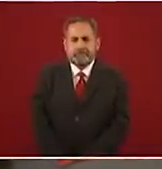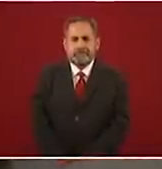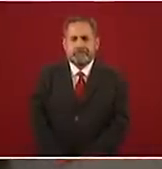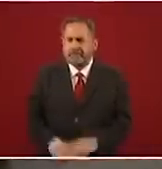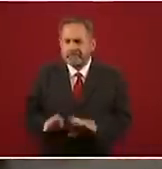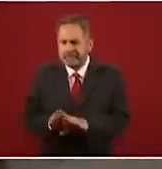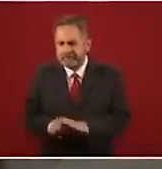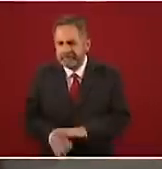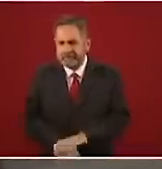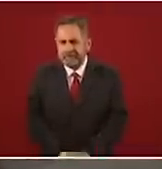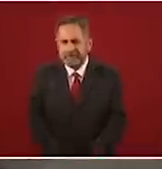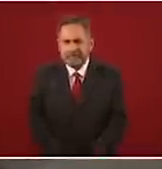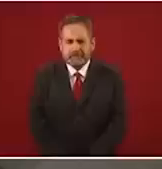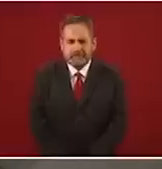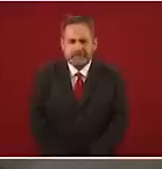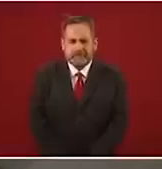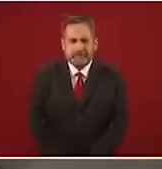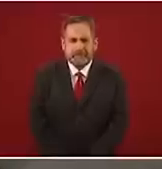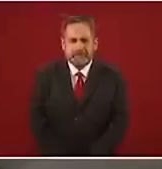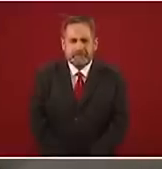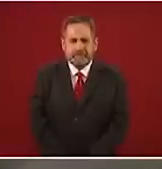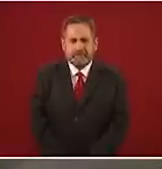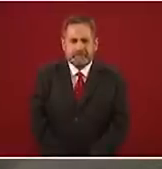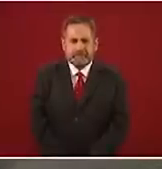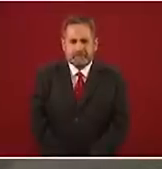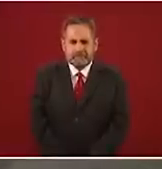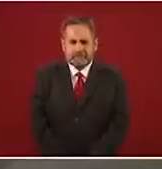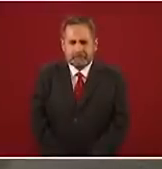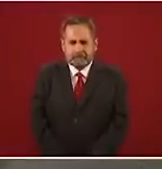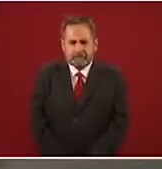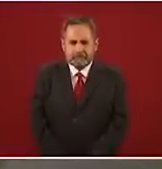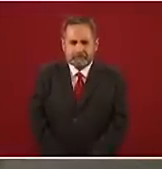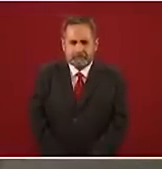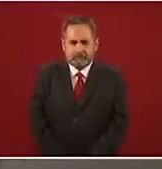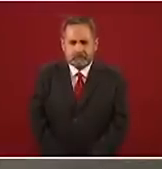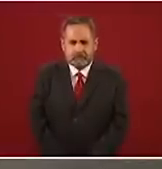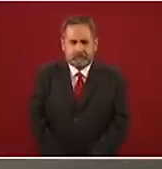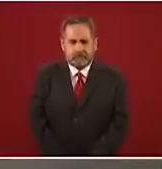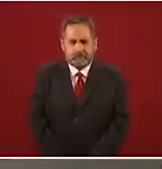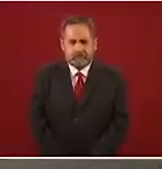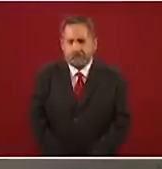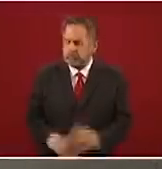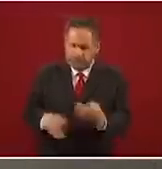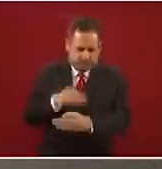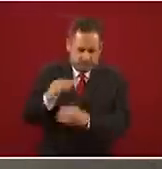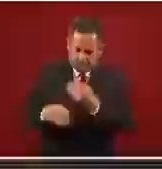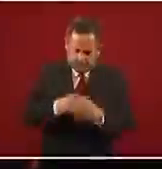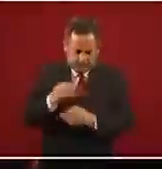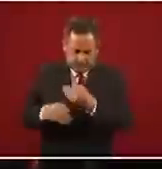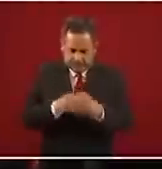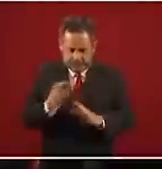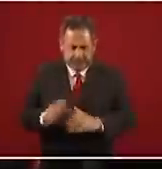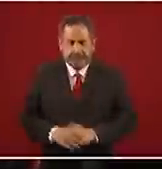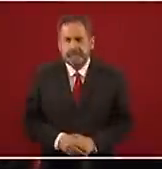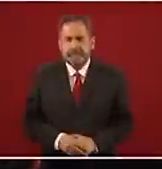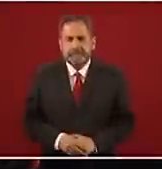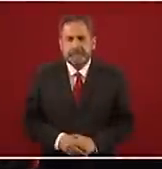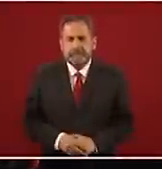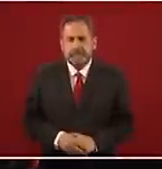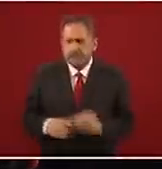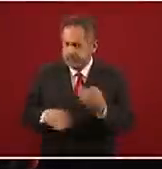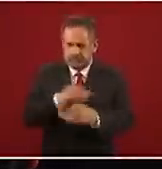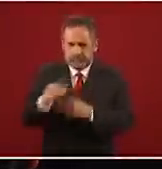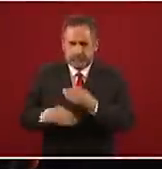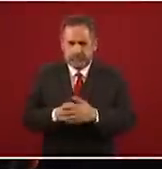¿Cómo? ¿Va a ser el mismo esquema para tratamientos quirúrgicos o nada más para medicamentos? Todo, todo.